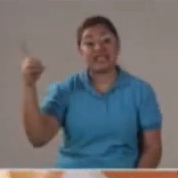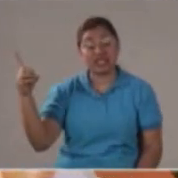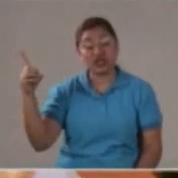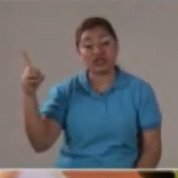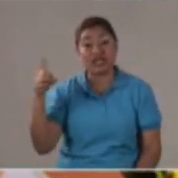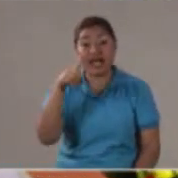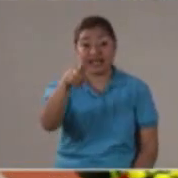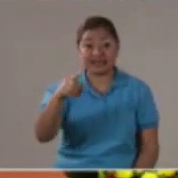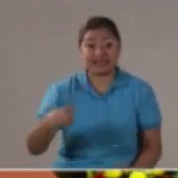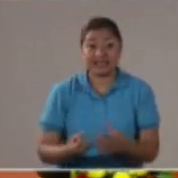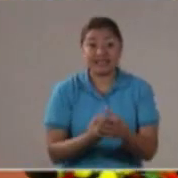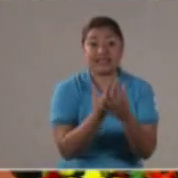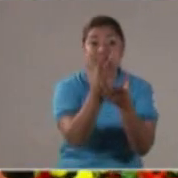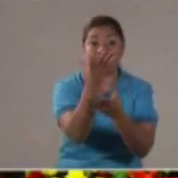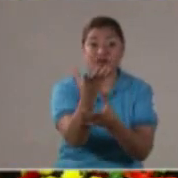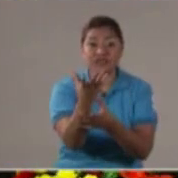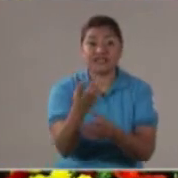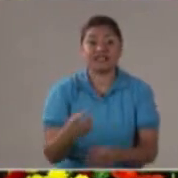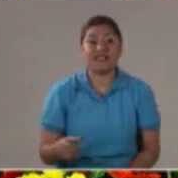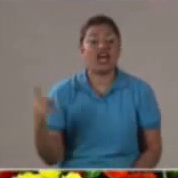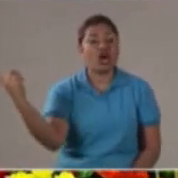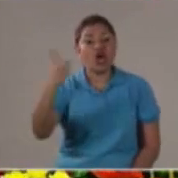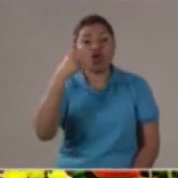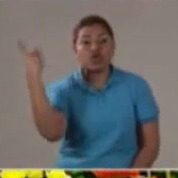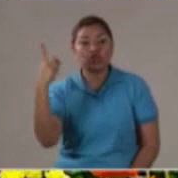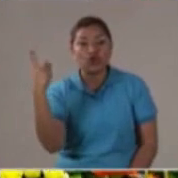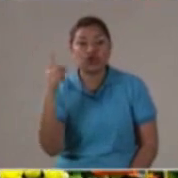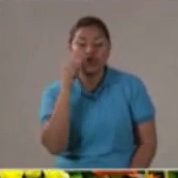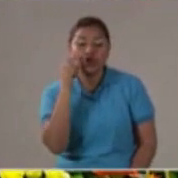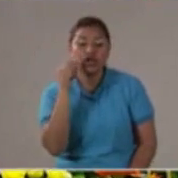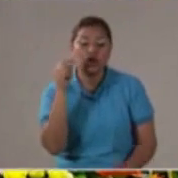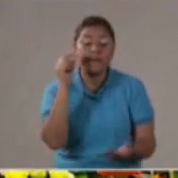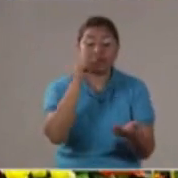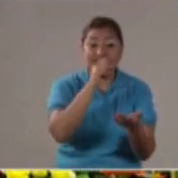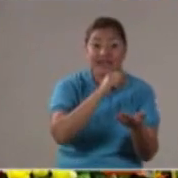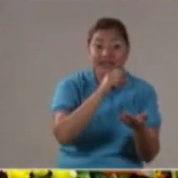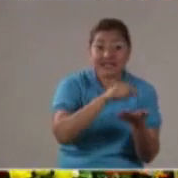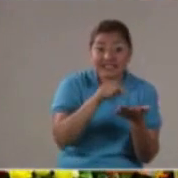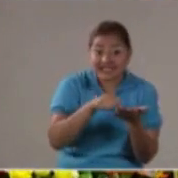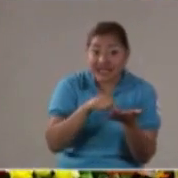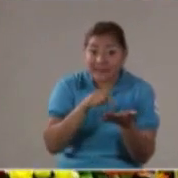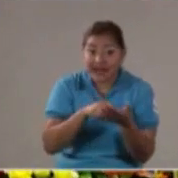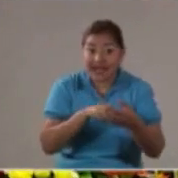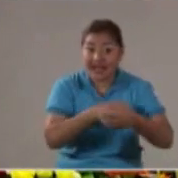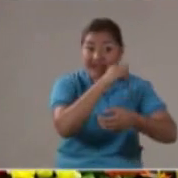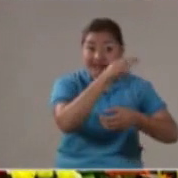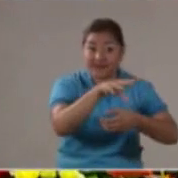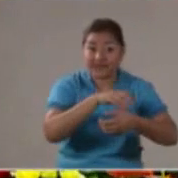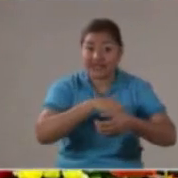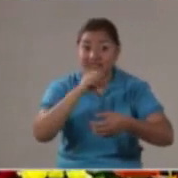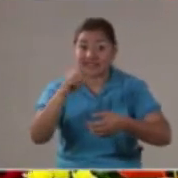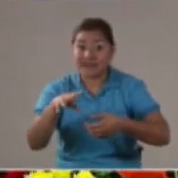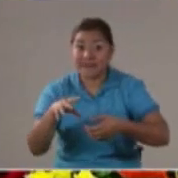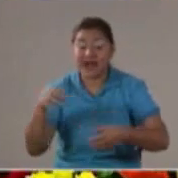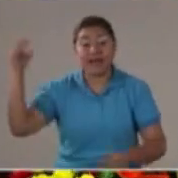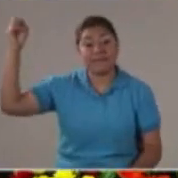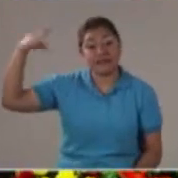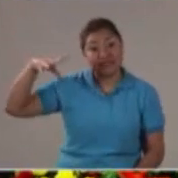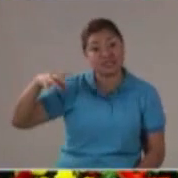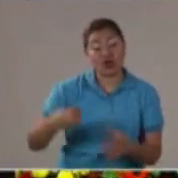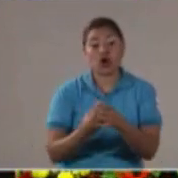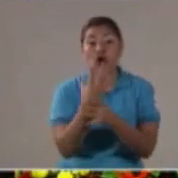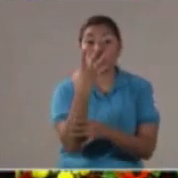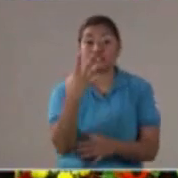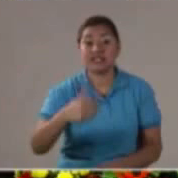hombre sembrare, eso también segará. Siembras bendición, cosechas bendición. Siembras otra cosa, cosechas